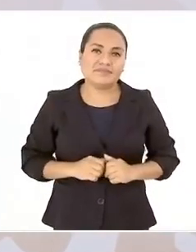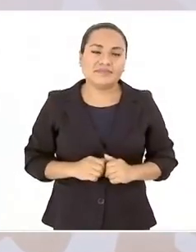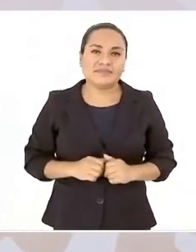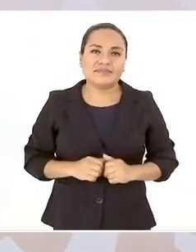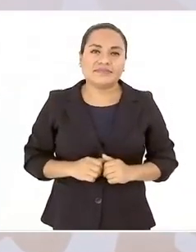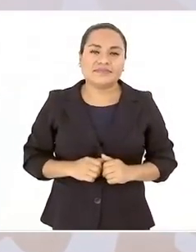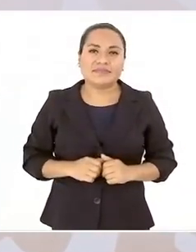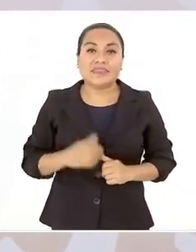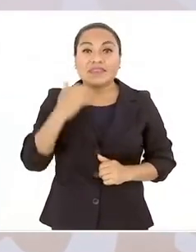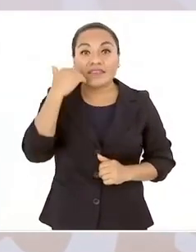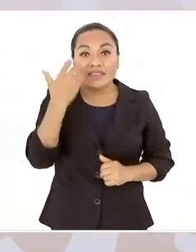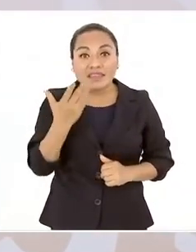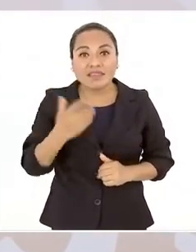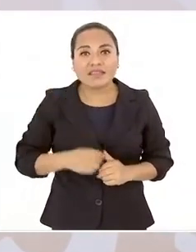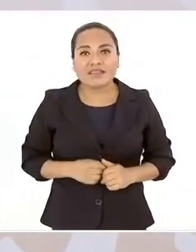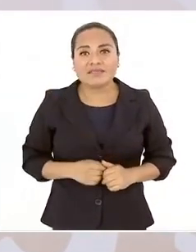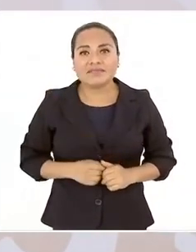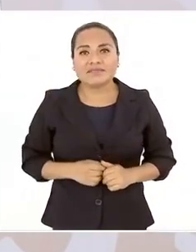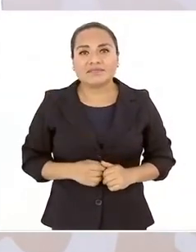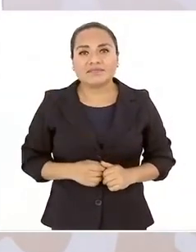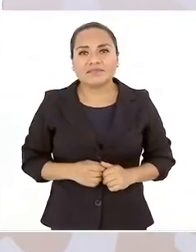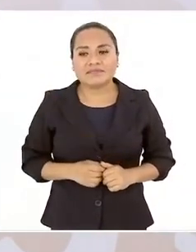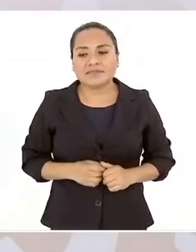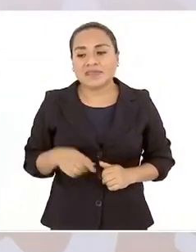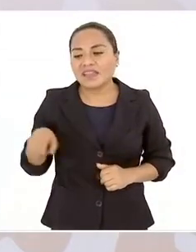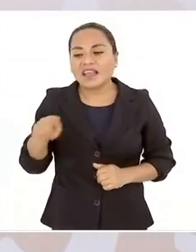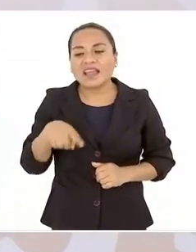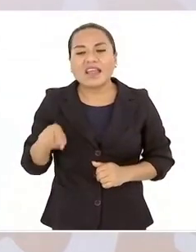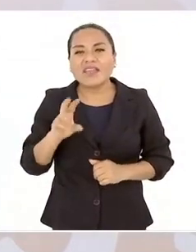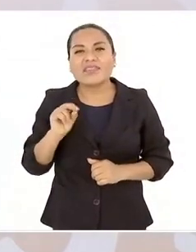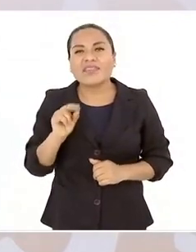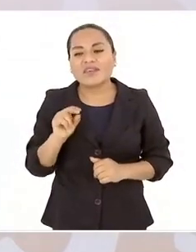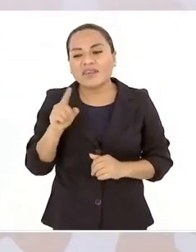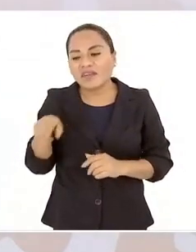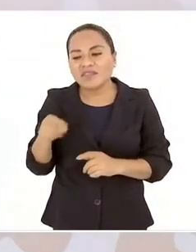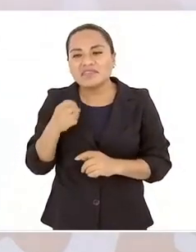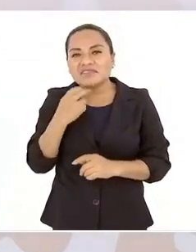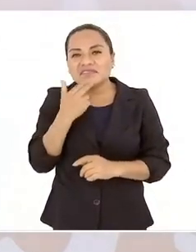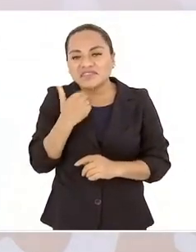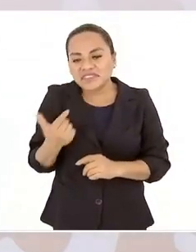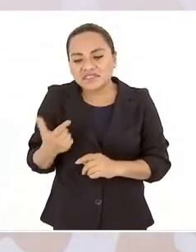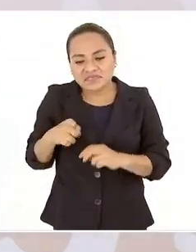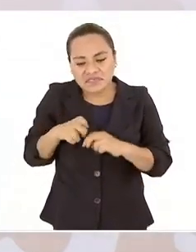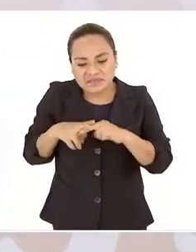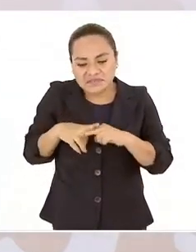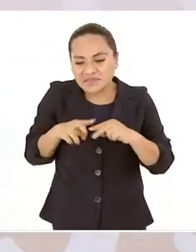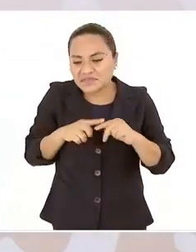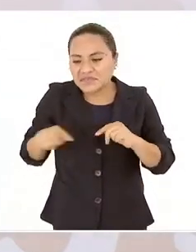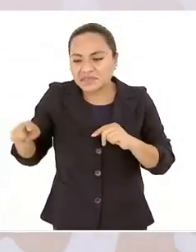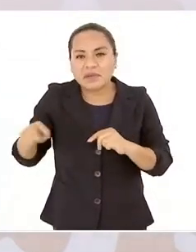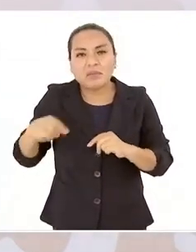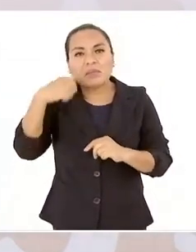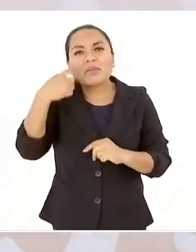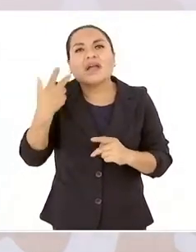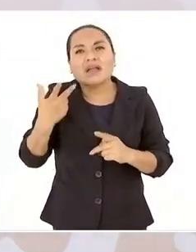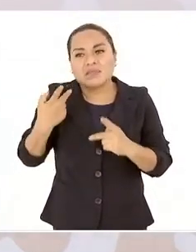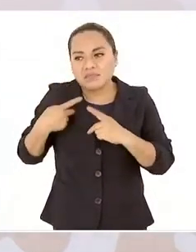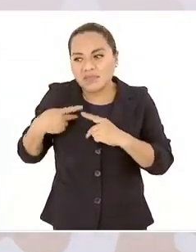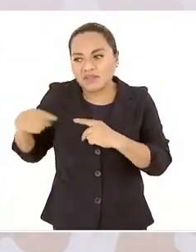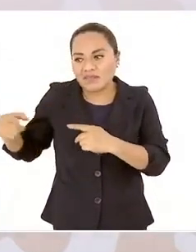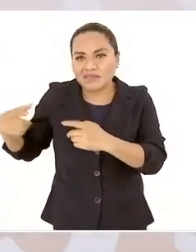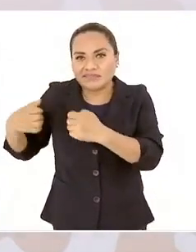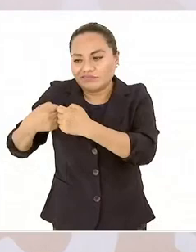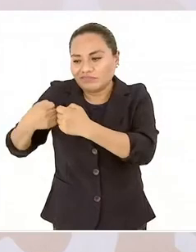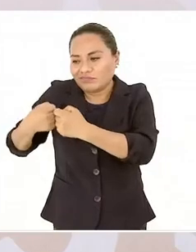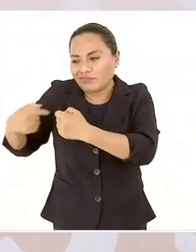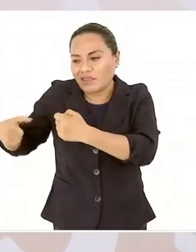que querían era que no funcionara para que no vinieran nuestros hermanos migrantes.